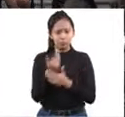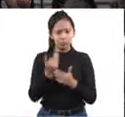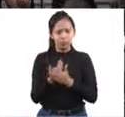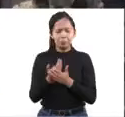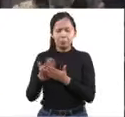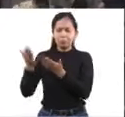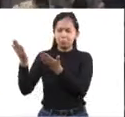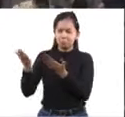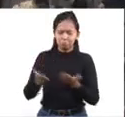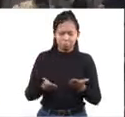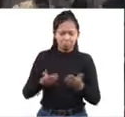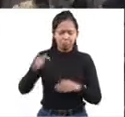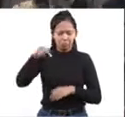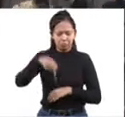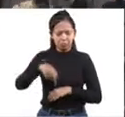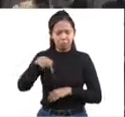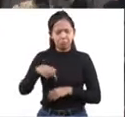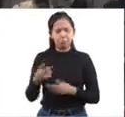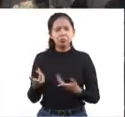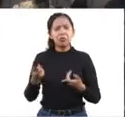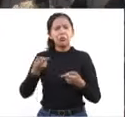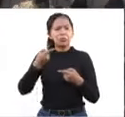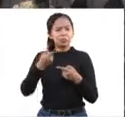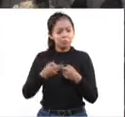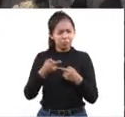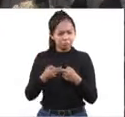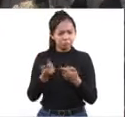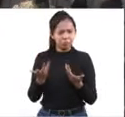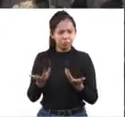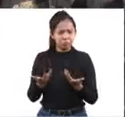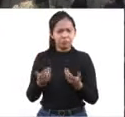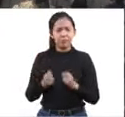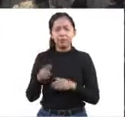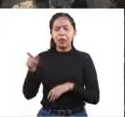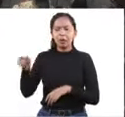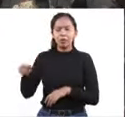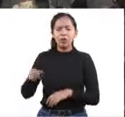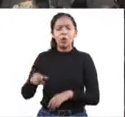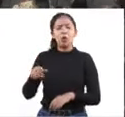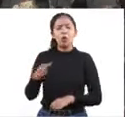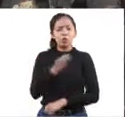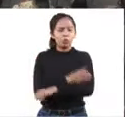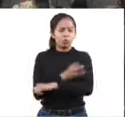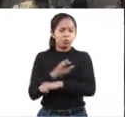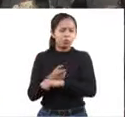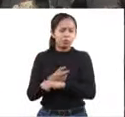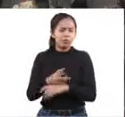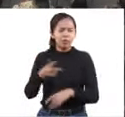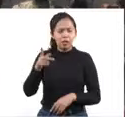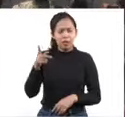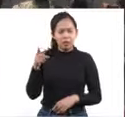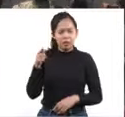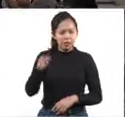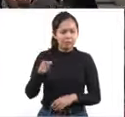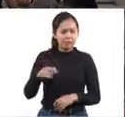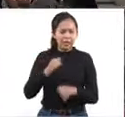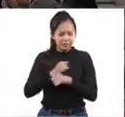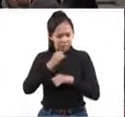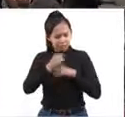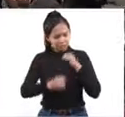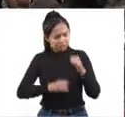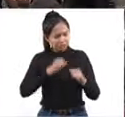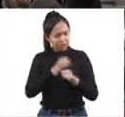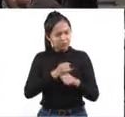con la distinguida presencia en el Presidium y damos la bienvenida a la Coordinadora General de Asesores y Asuntos Internacionales,